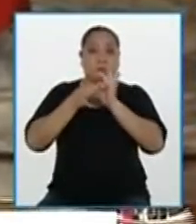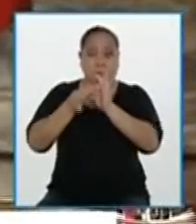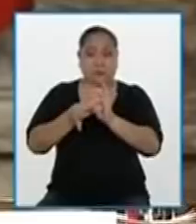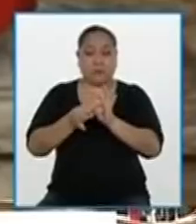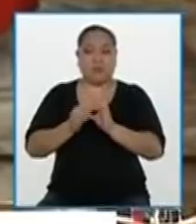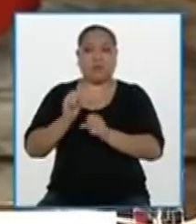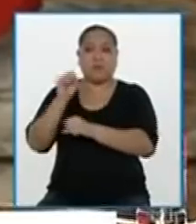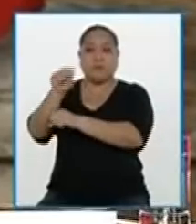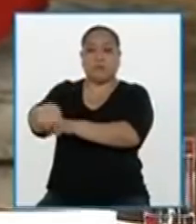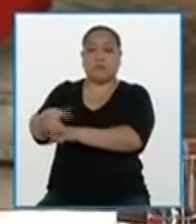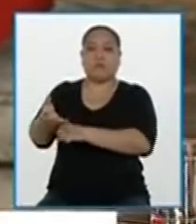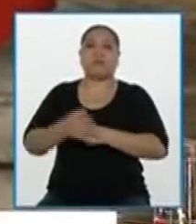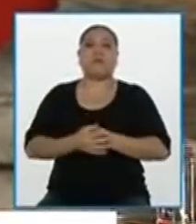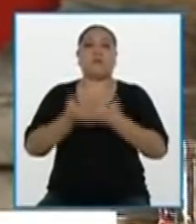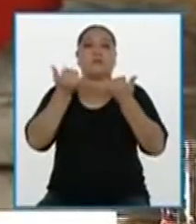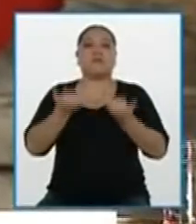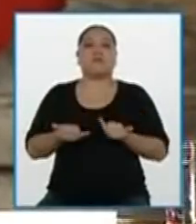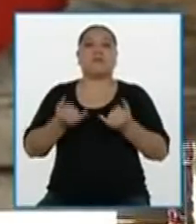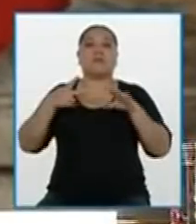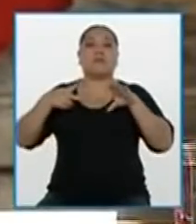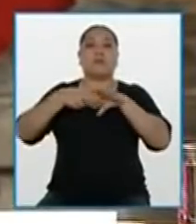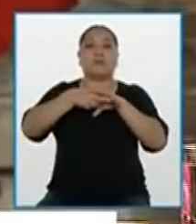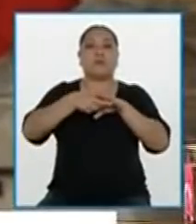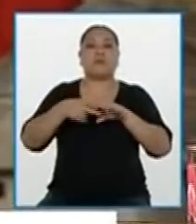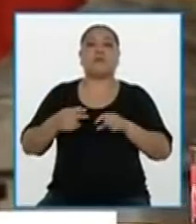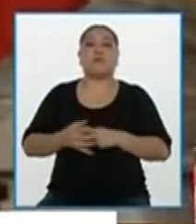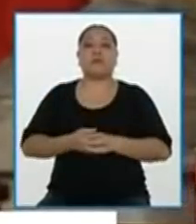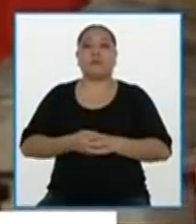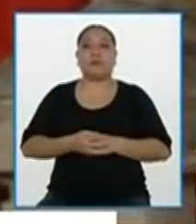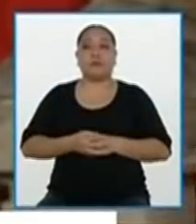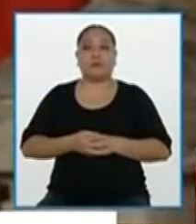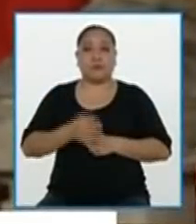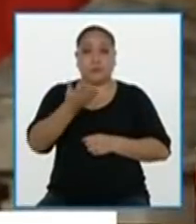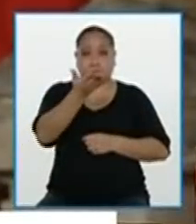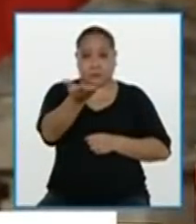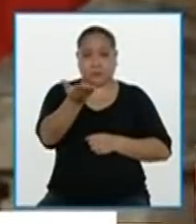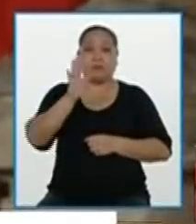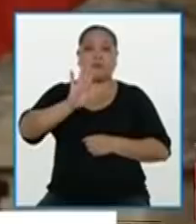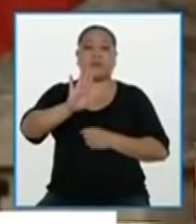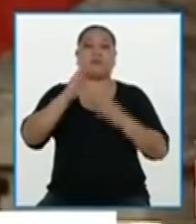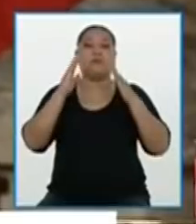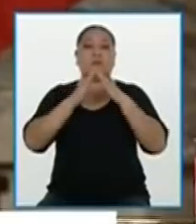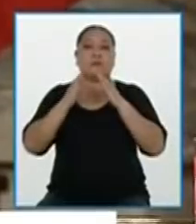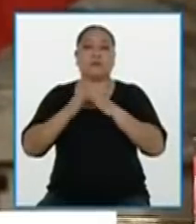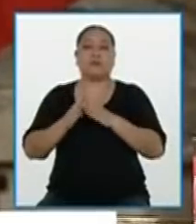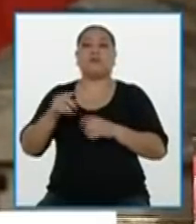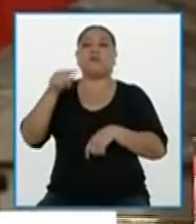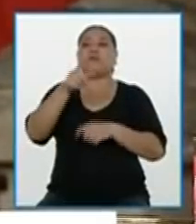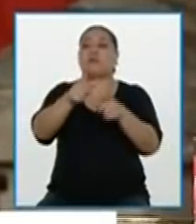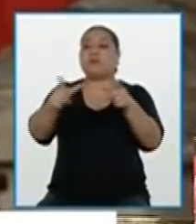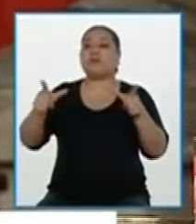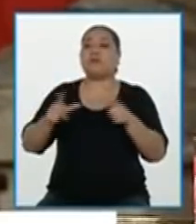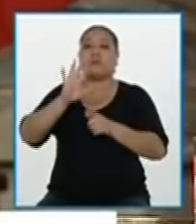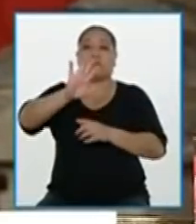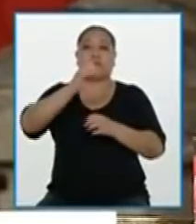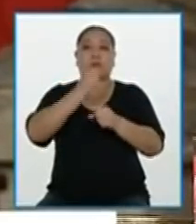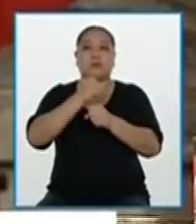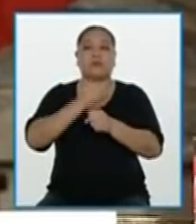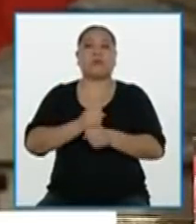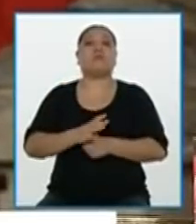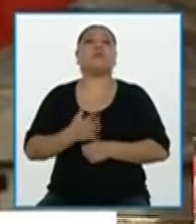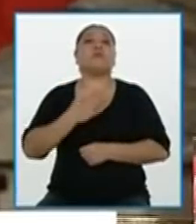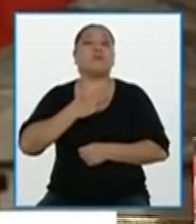se van a dar en algunos sectores, dudo que económicamente se mueva demasiado la aguja a partir de lo que se ha mencionado. Ahora, eso no quiere